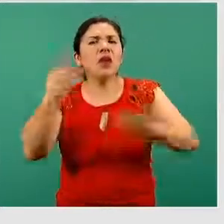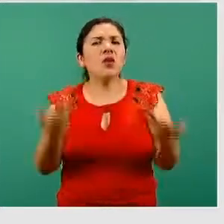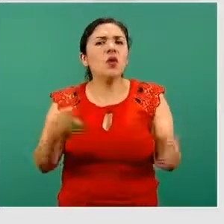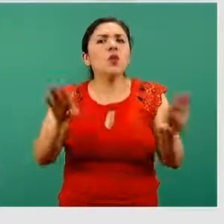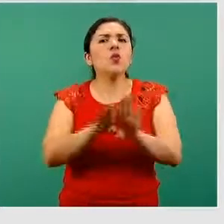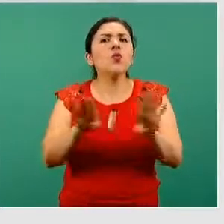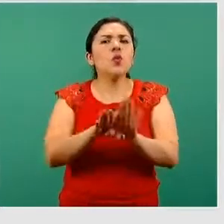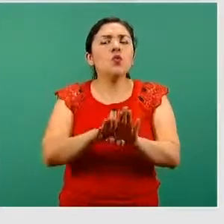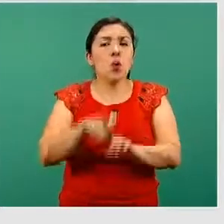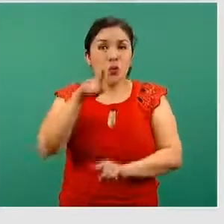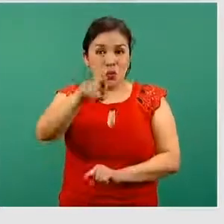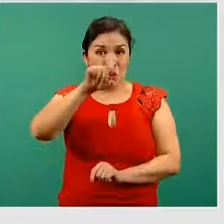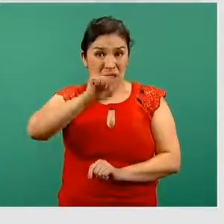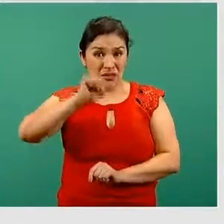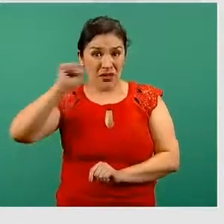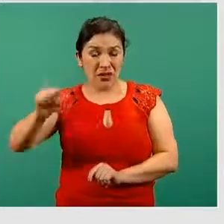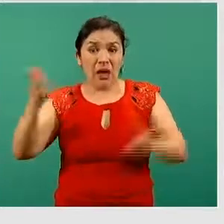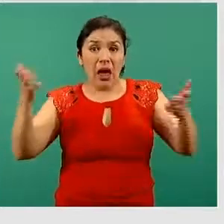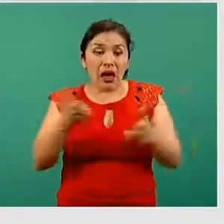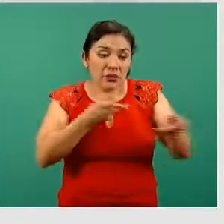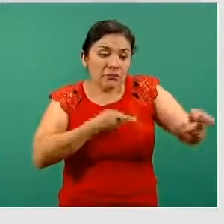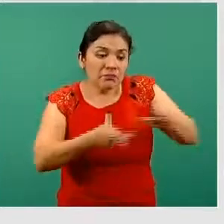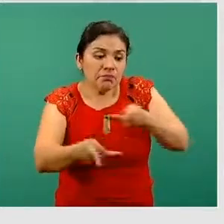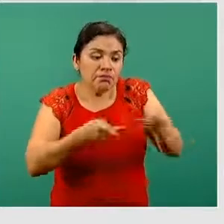cómo la Secretaría de Salud se va a coordinar